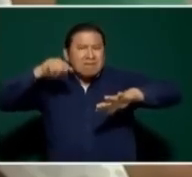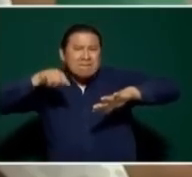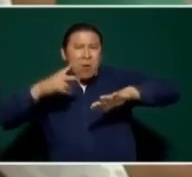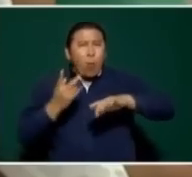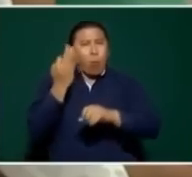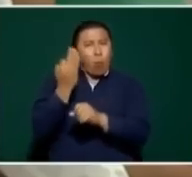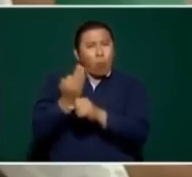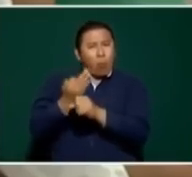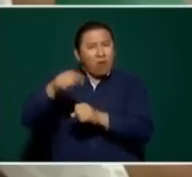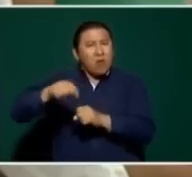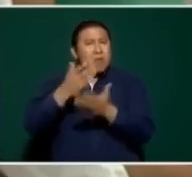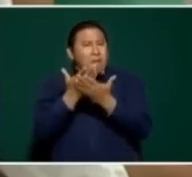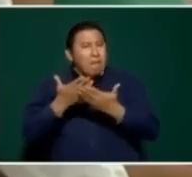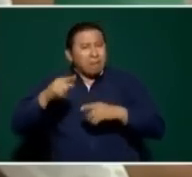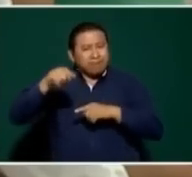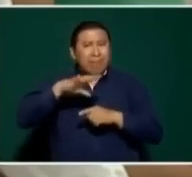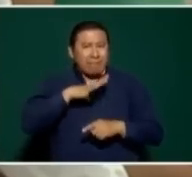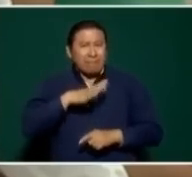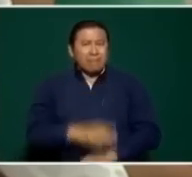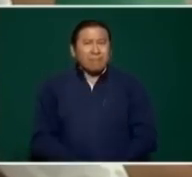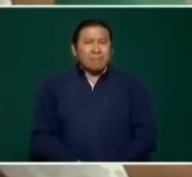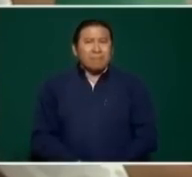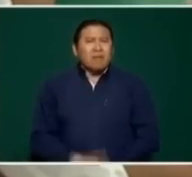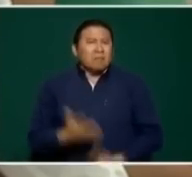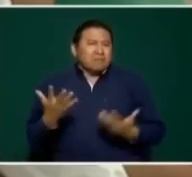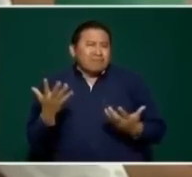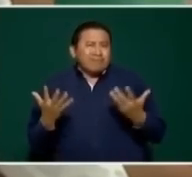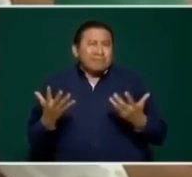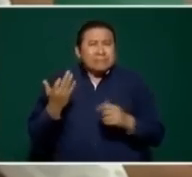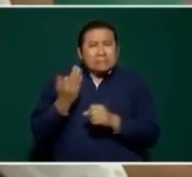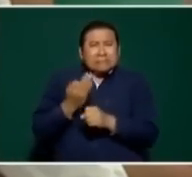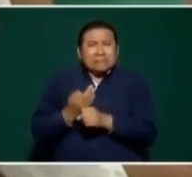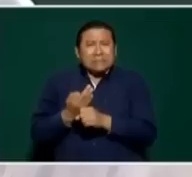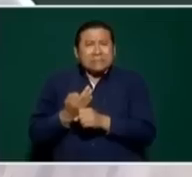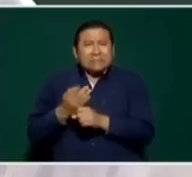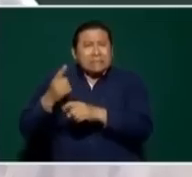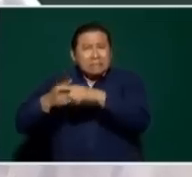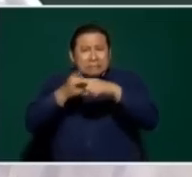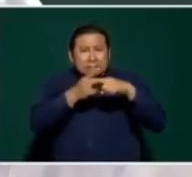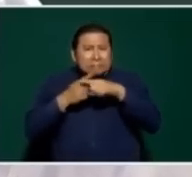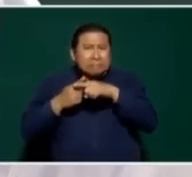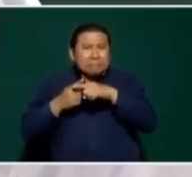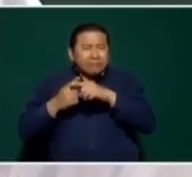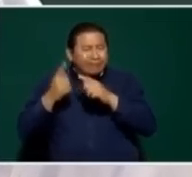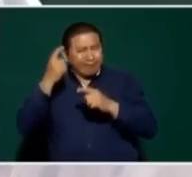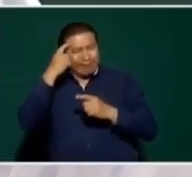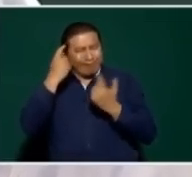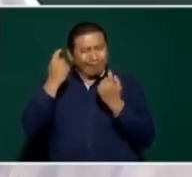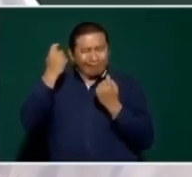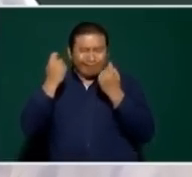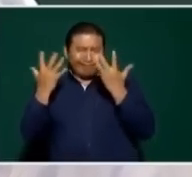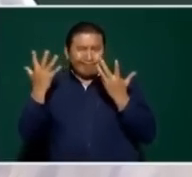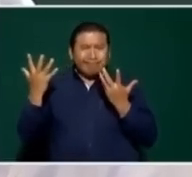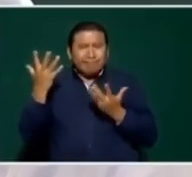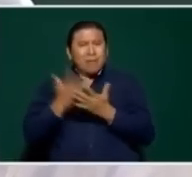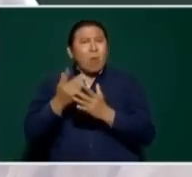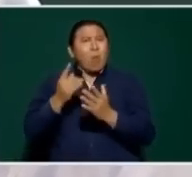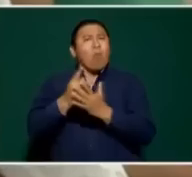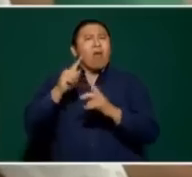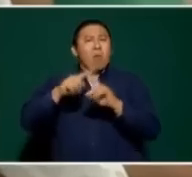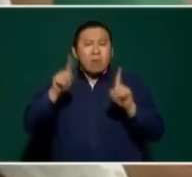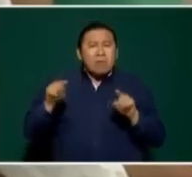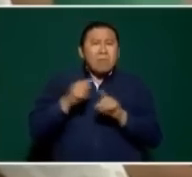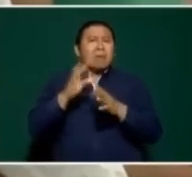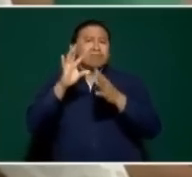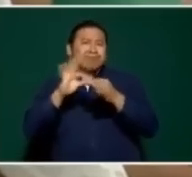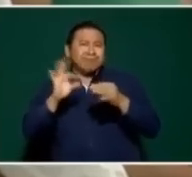hoy una presencia del sargazo? Porque ahora sí que cada quien tiene otros datos. Entonces, ¿cuántas playas hay? Si